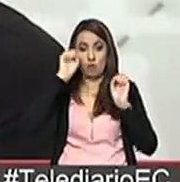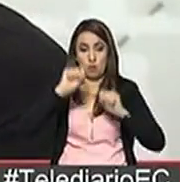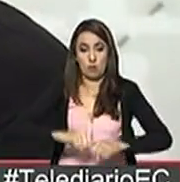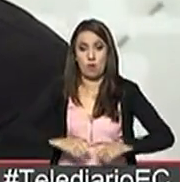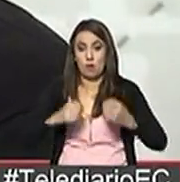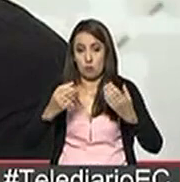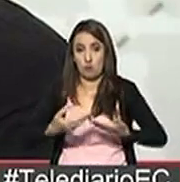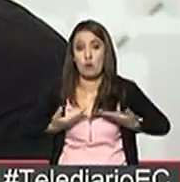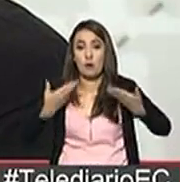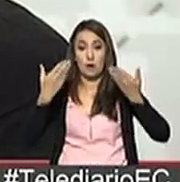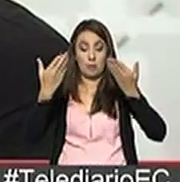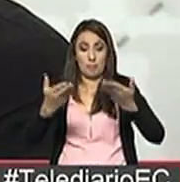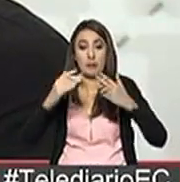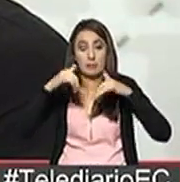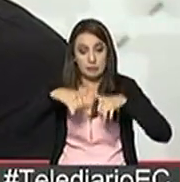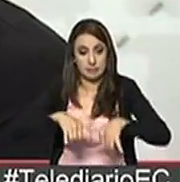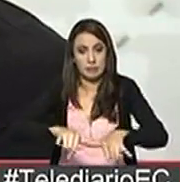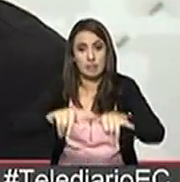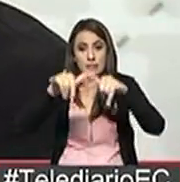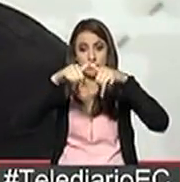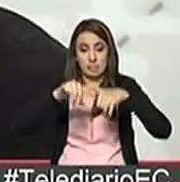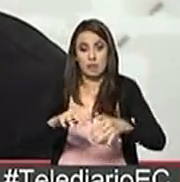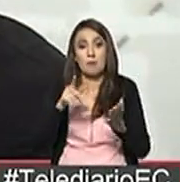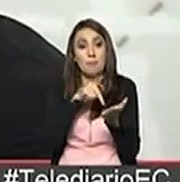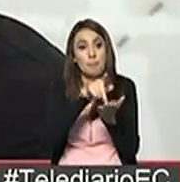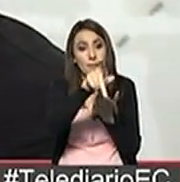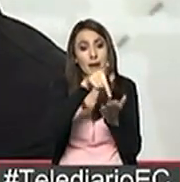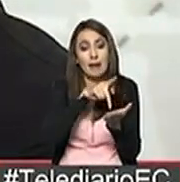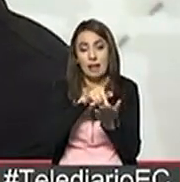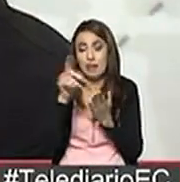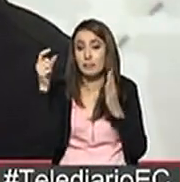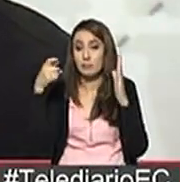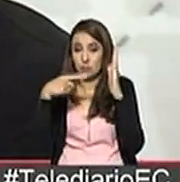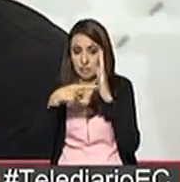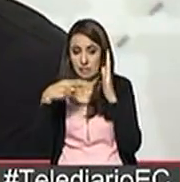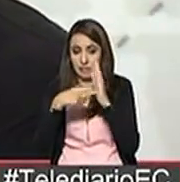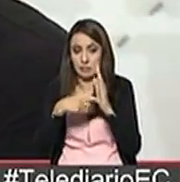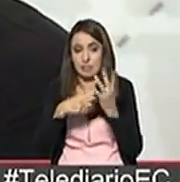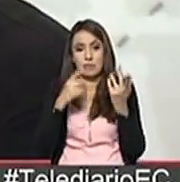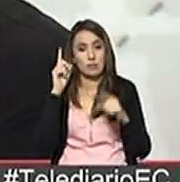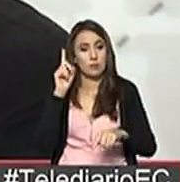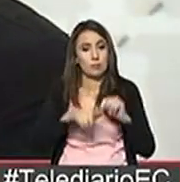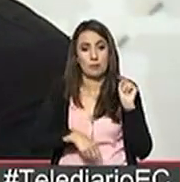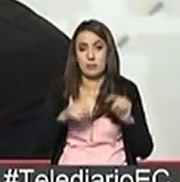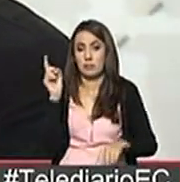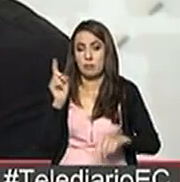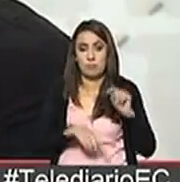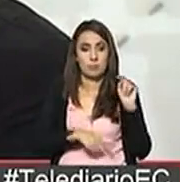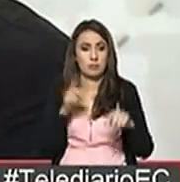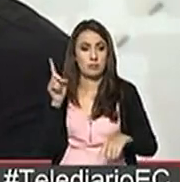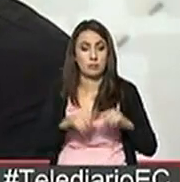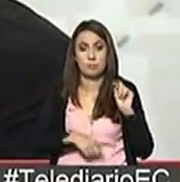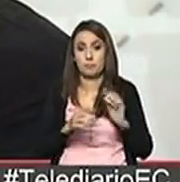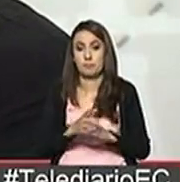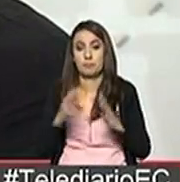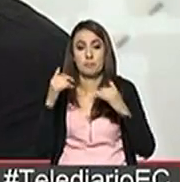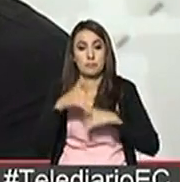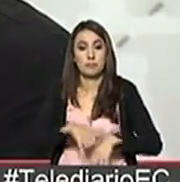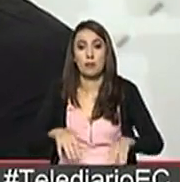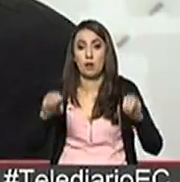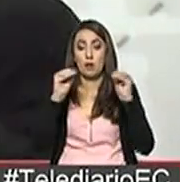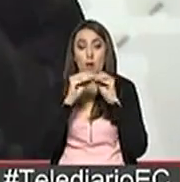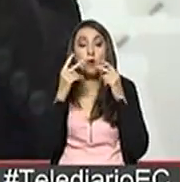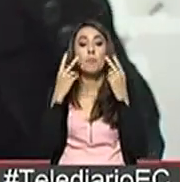importadas siguen pagando el ICE más bajo en la tabla de las cervezas industriales. Entonces imagínate cuando hay cervecerías industriales